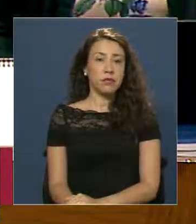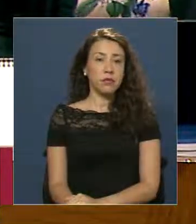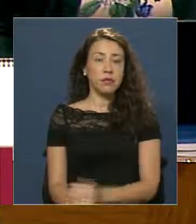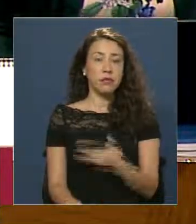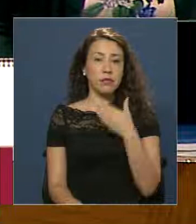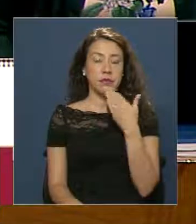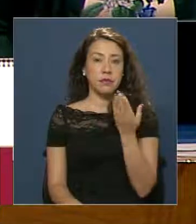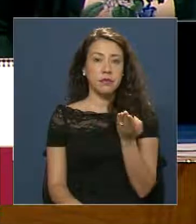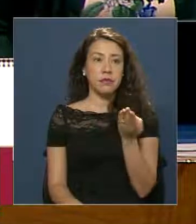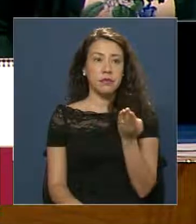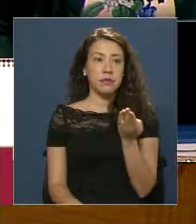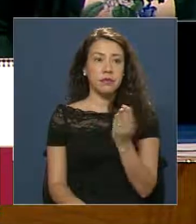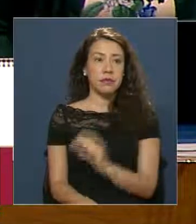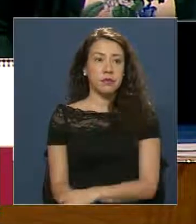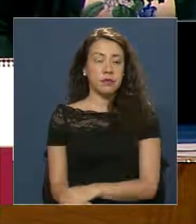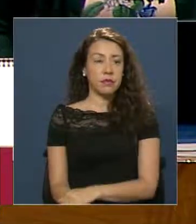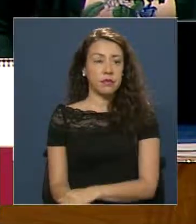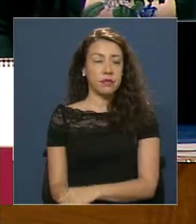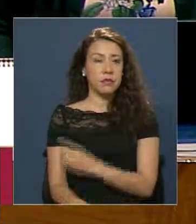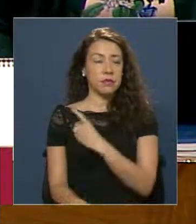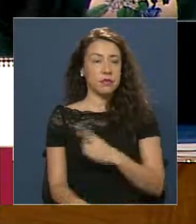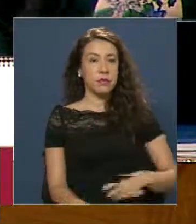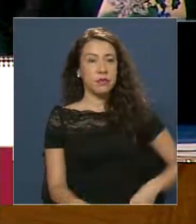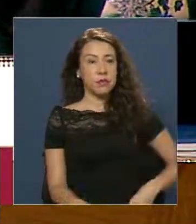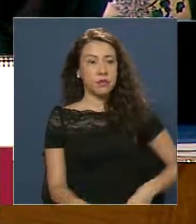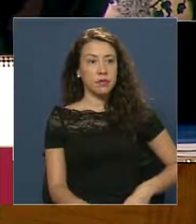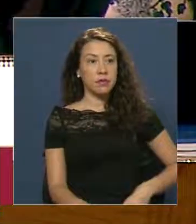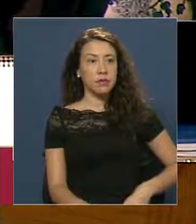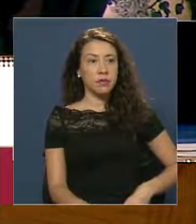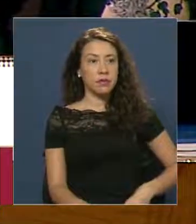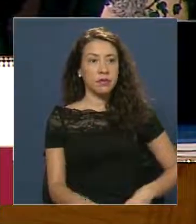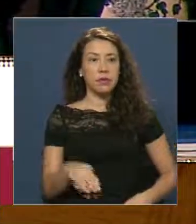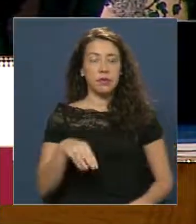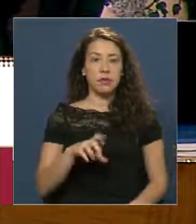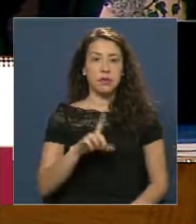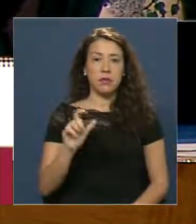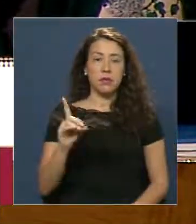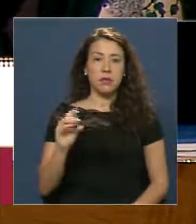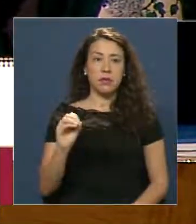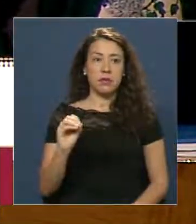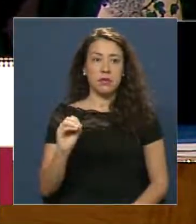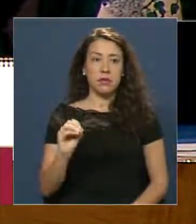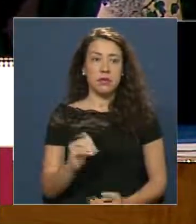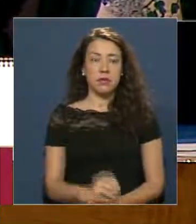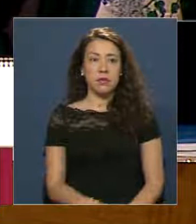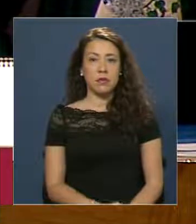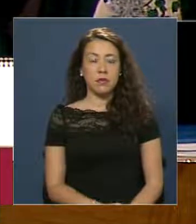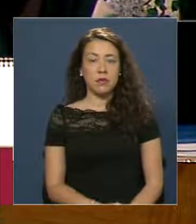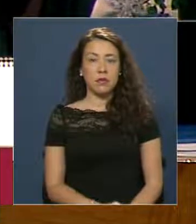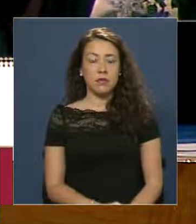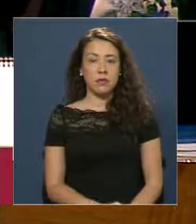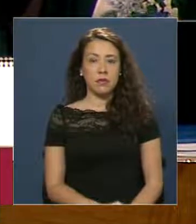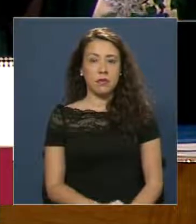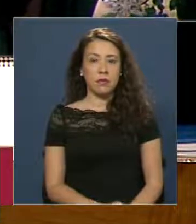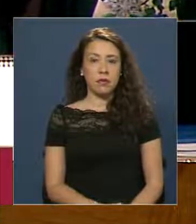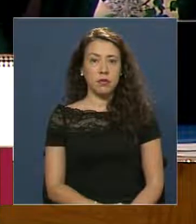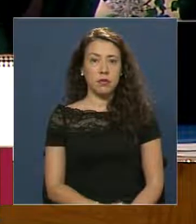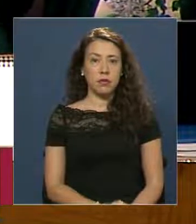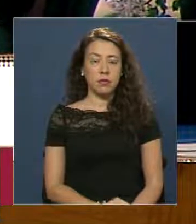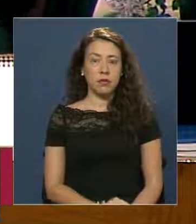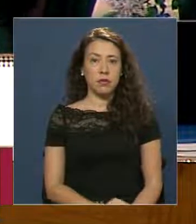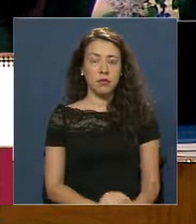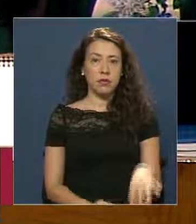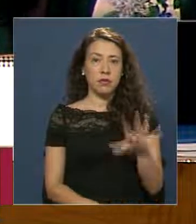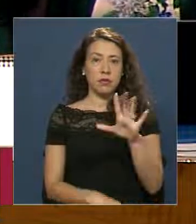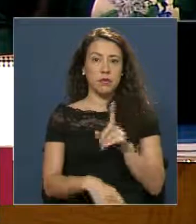la palabra al señor diputado don Miguel Mellado. Estamos ya en el proyecto ProPrime. Tiene la palabra, diputado. Hasta